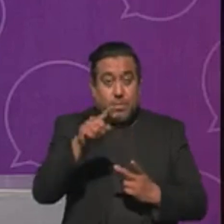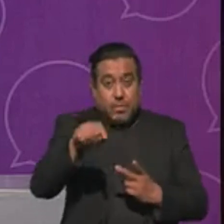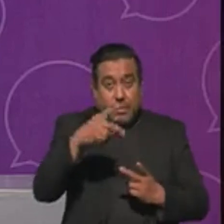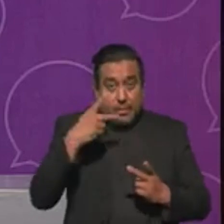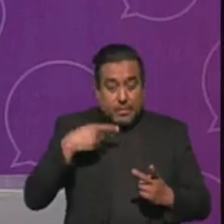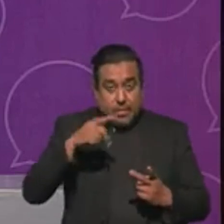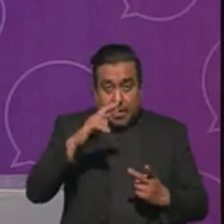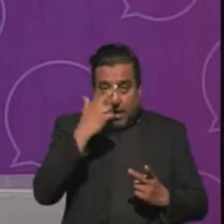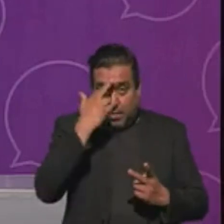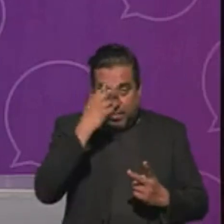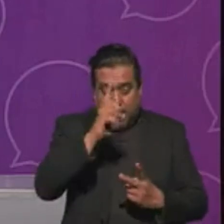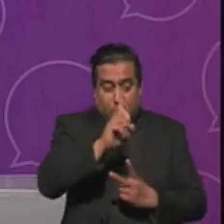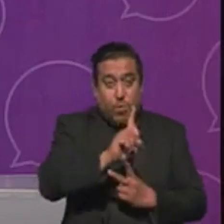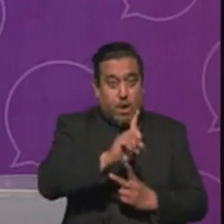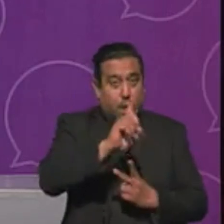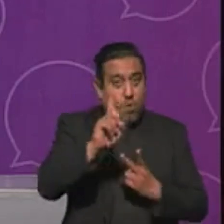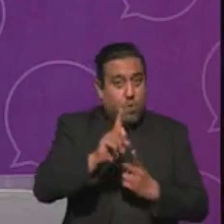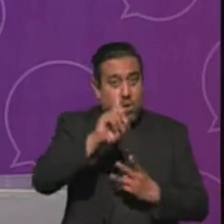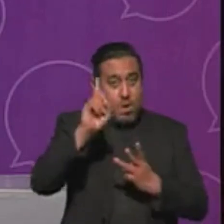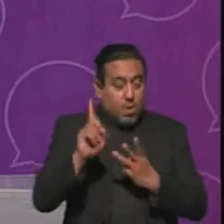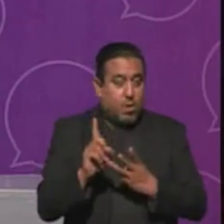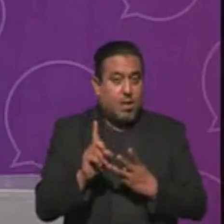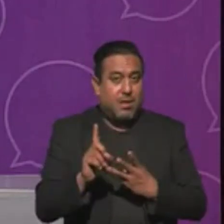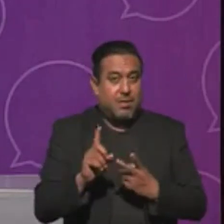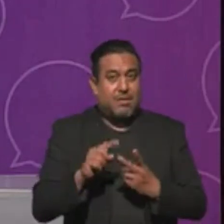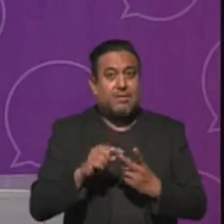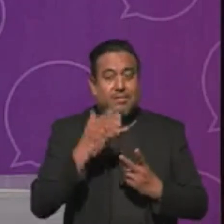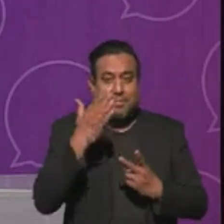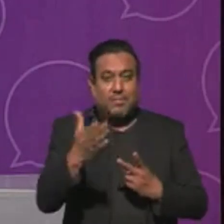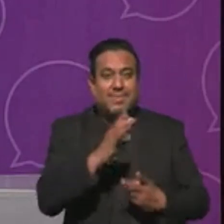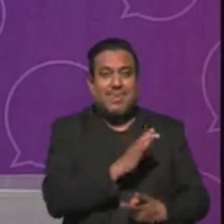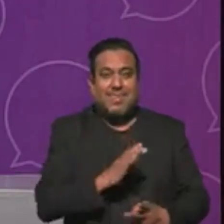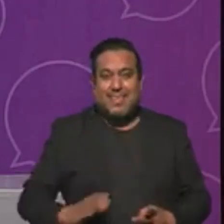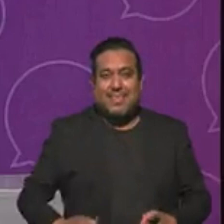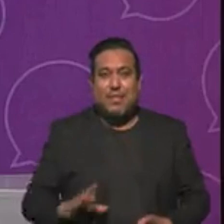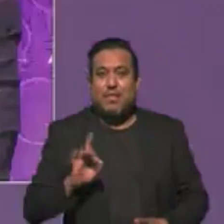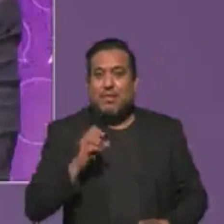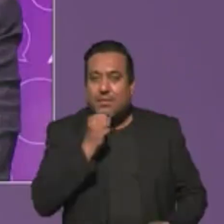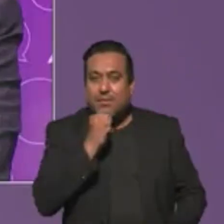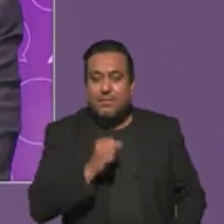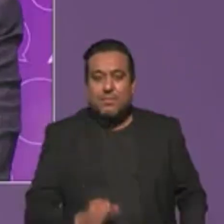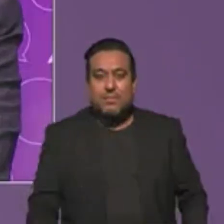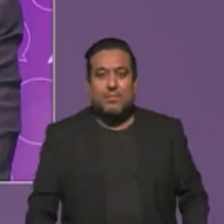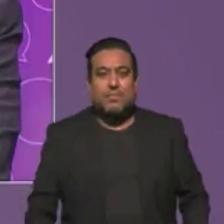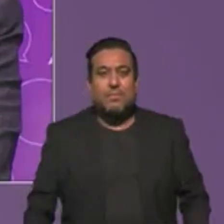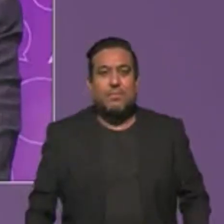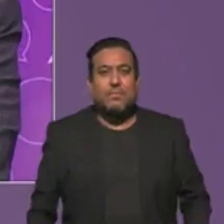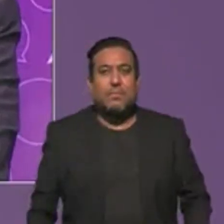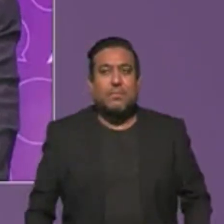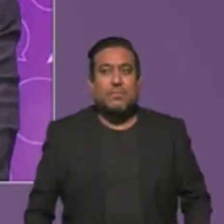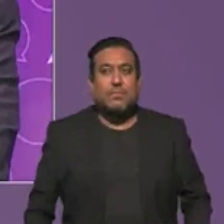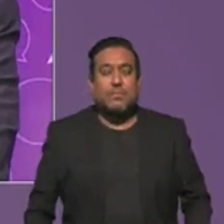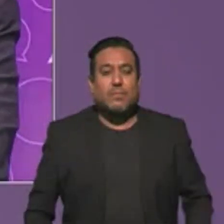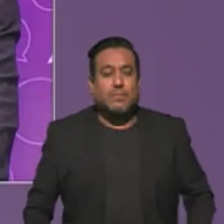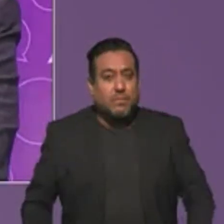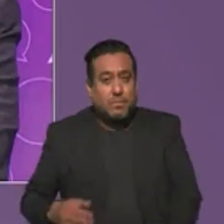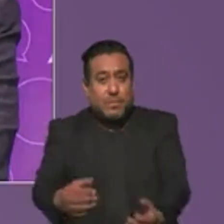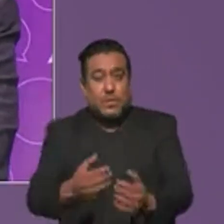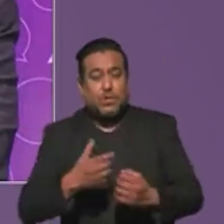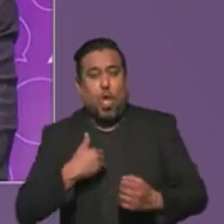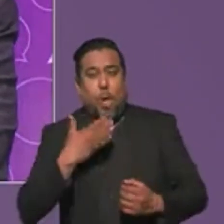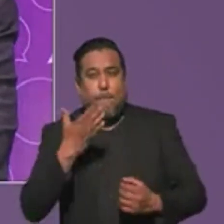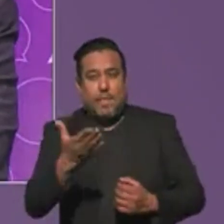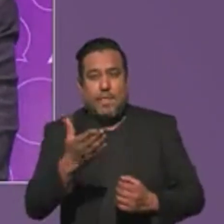que tienen una sola una sola réplica por segmento adelante candidato con su réplica tiene 30 segundos les pido que se